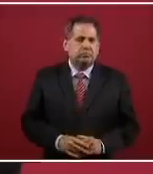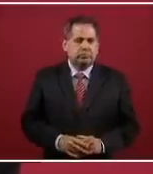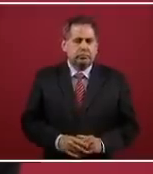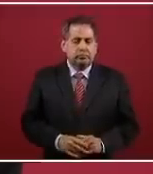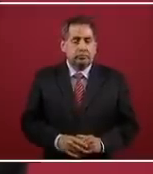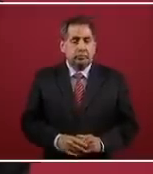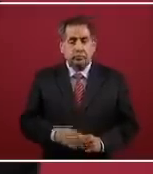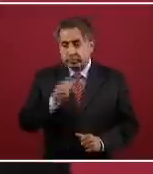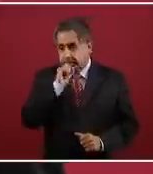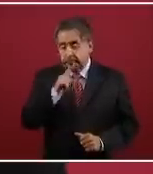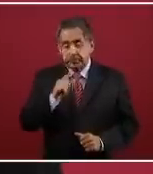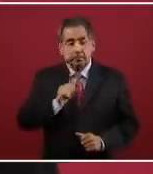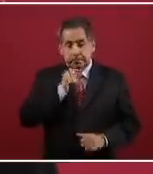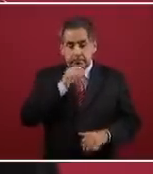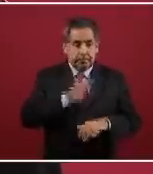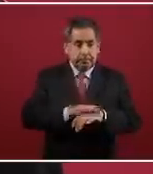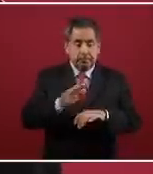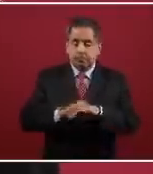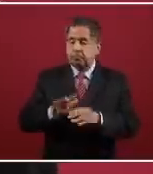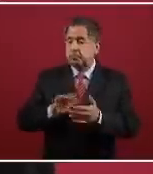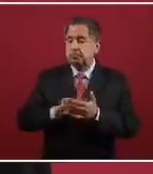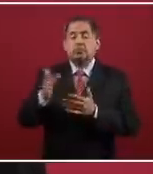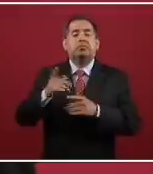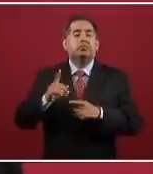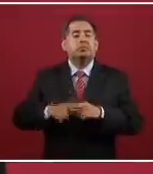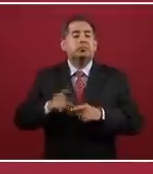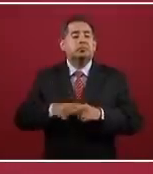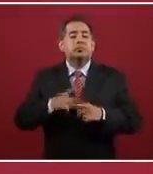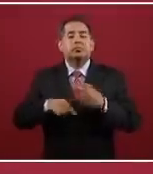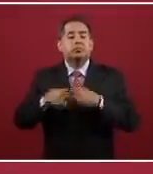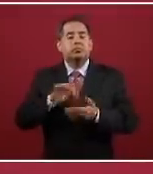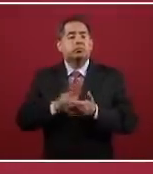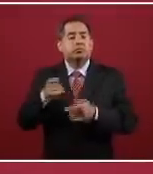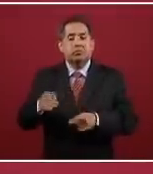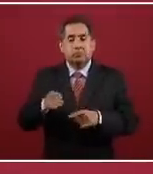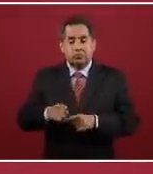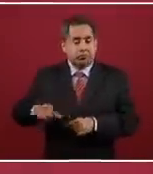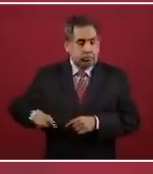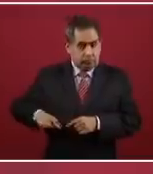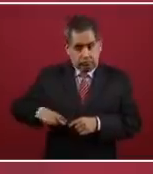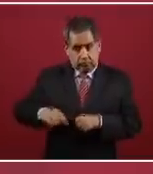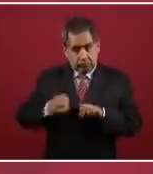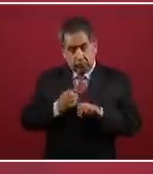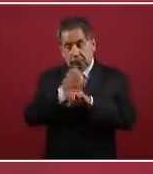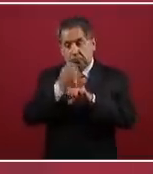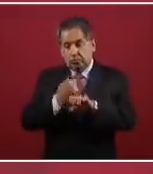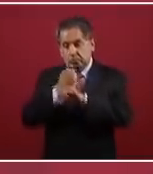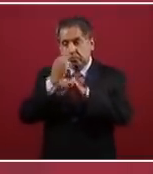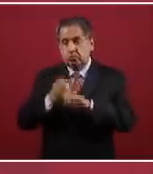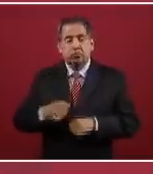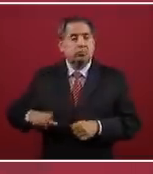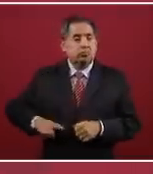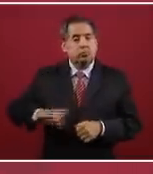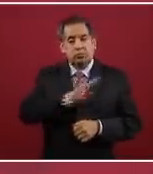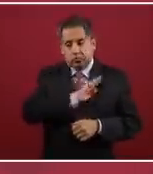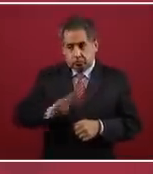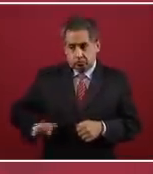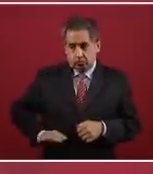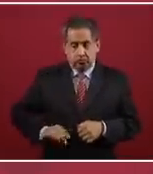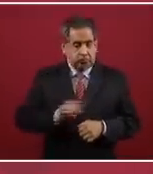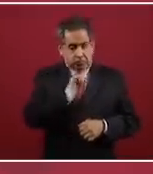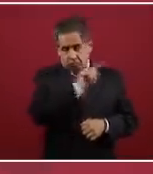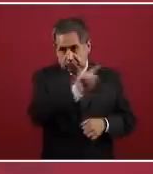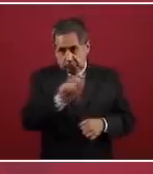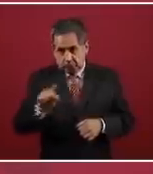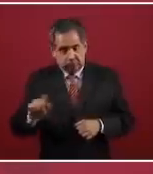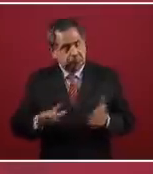Y aprovecho para agradecerle mucho a los gobiernos estatales, a los gobiernos municipales, a